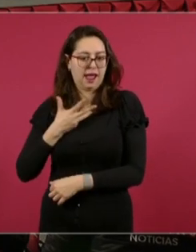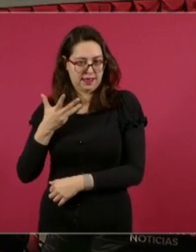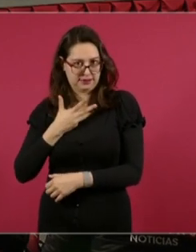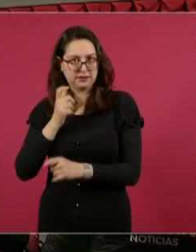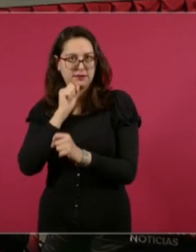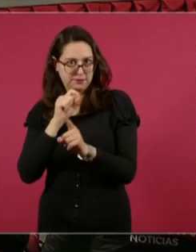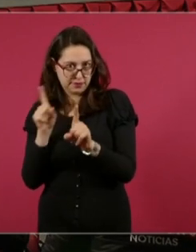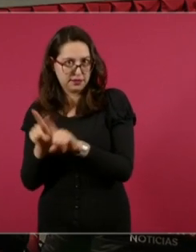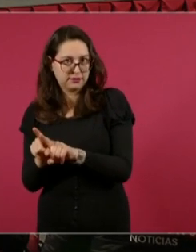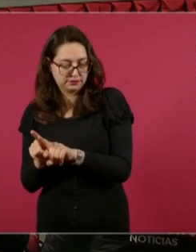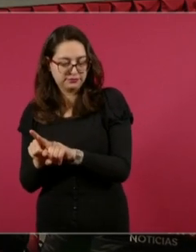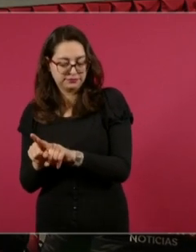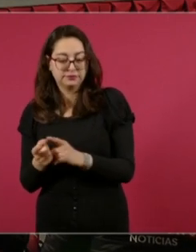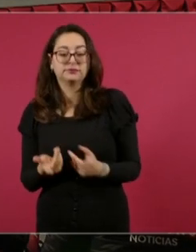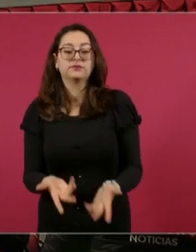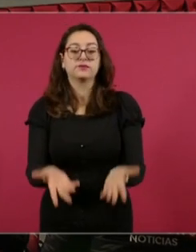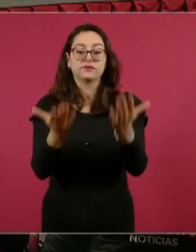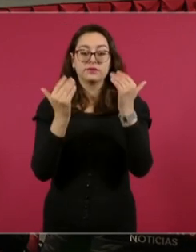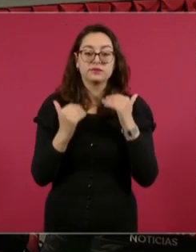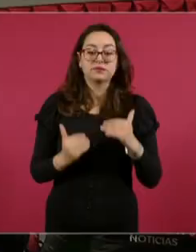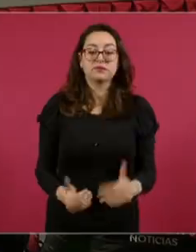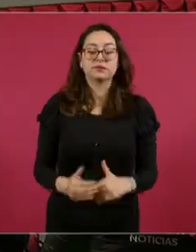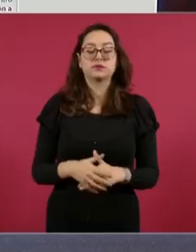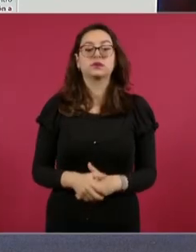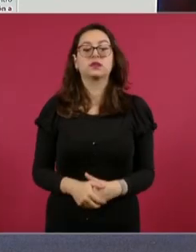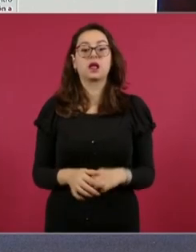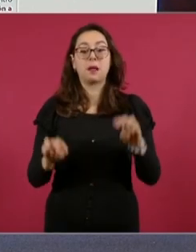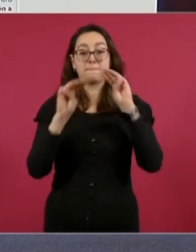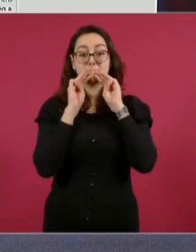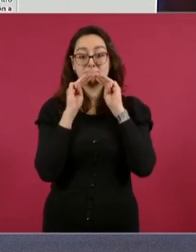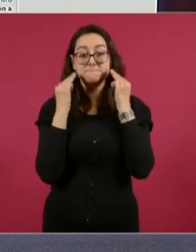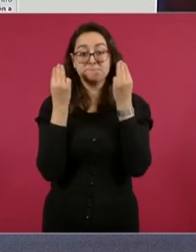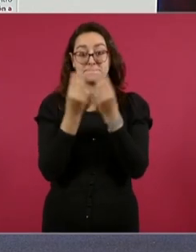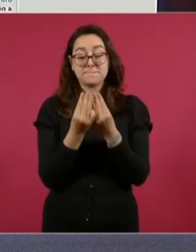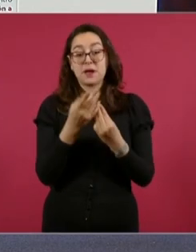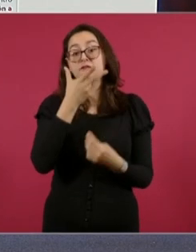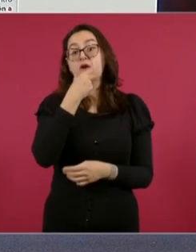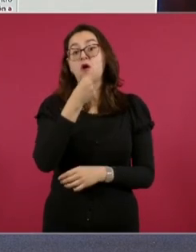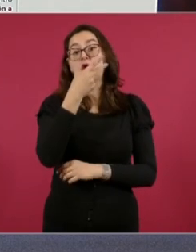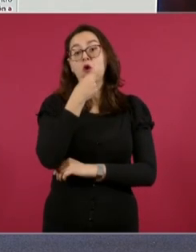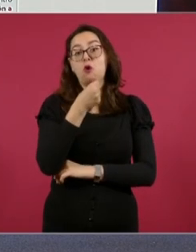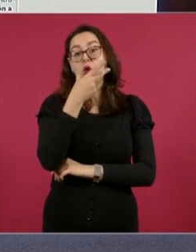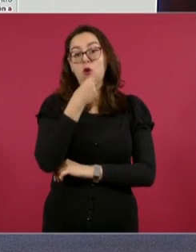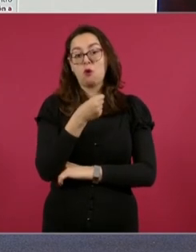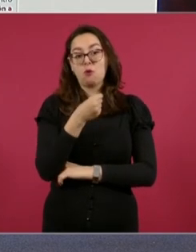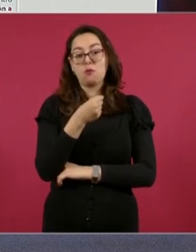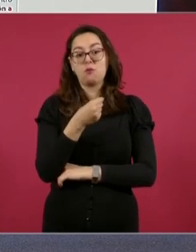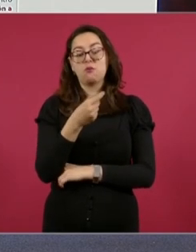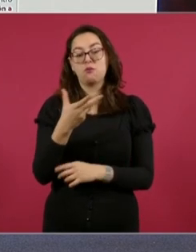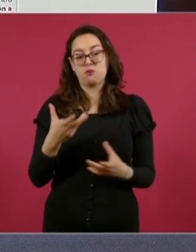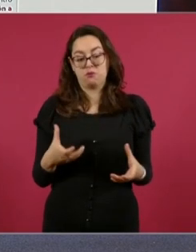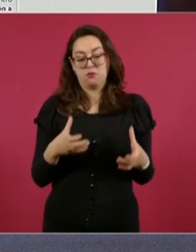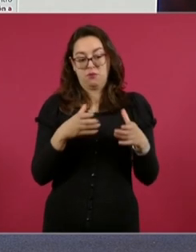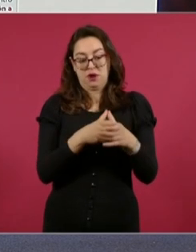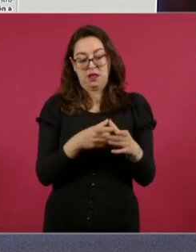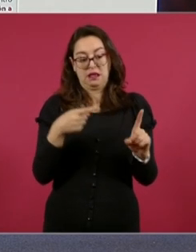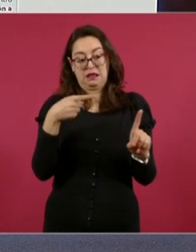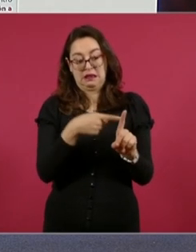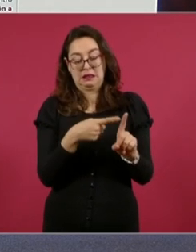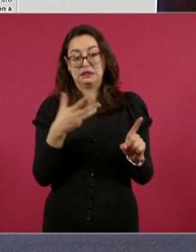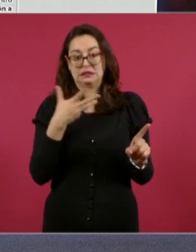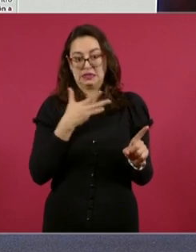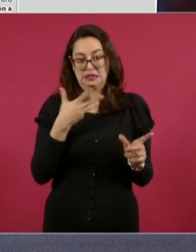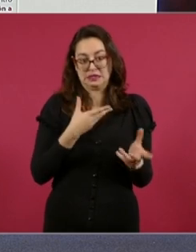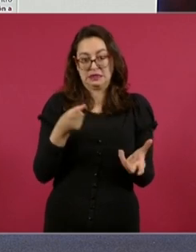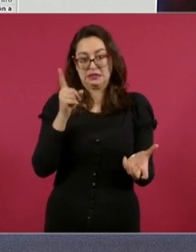es el caso de un presunto operador financiero del cártel del Golfo, detenido en un cateo con fentanilo y cocaína.